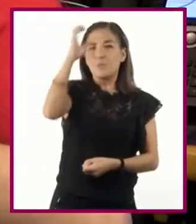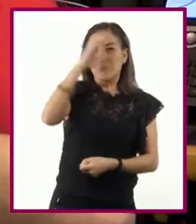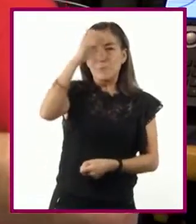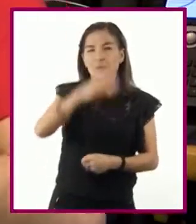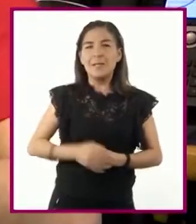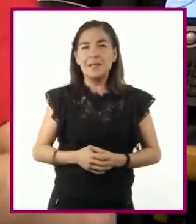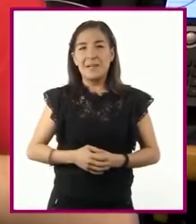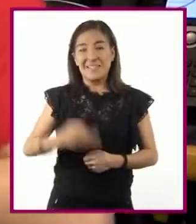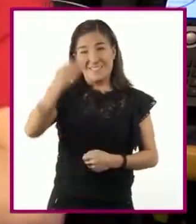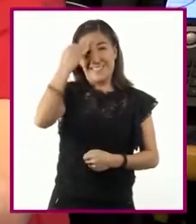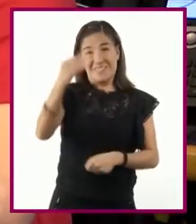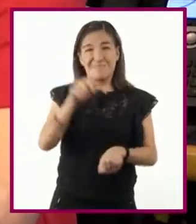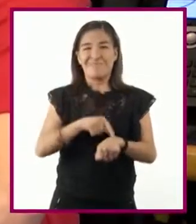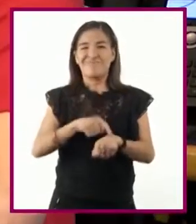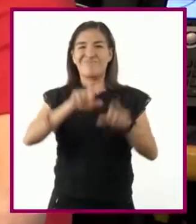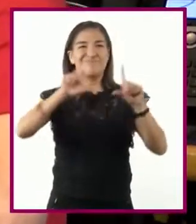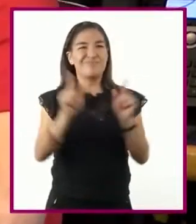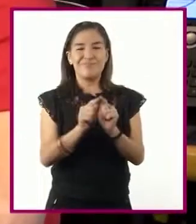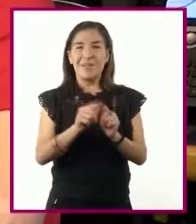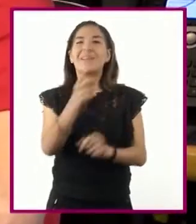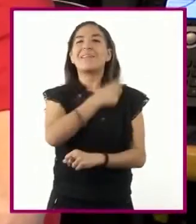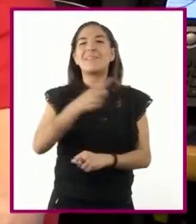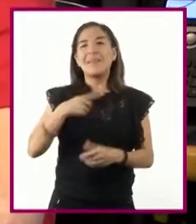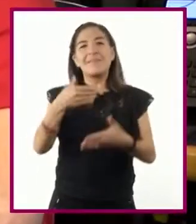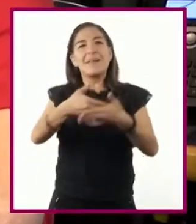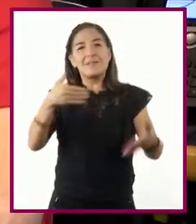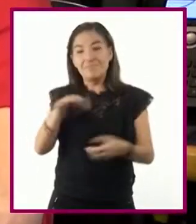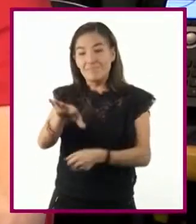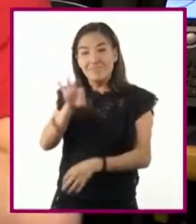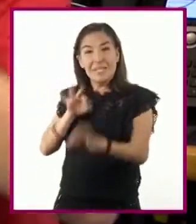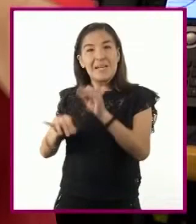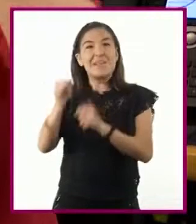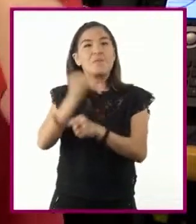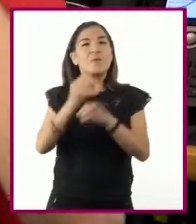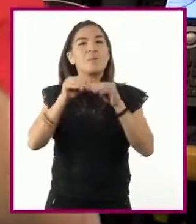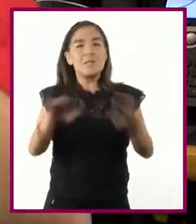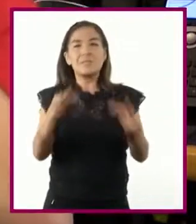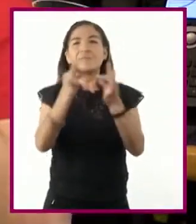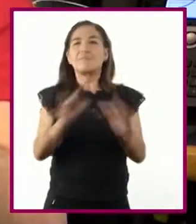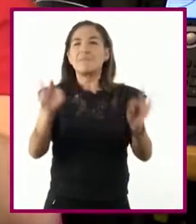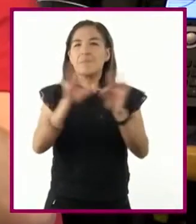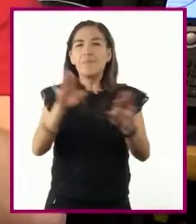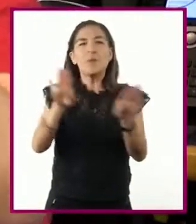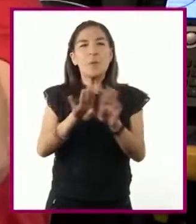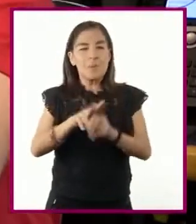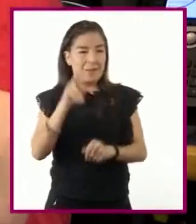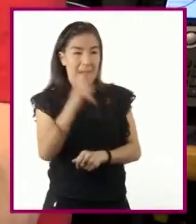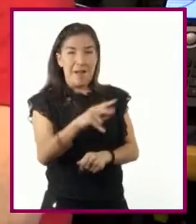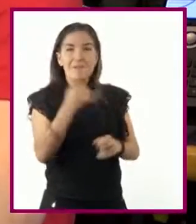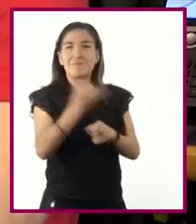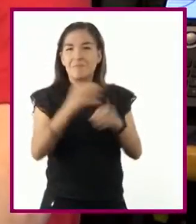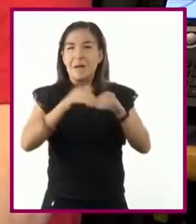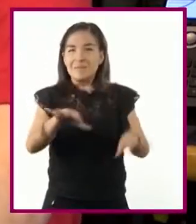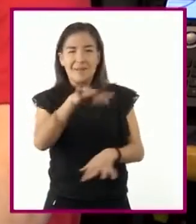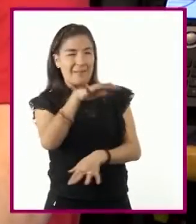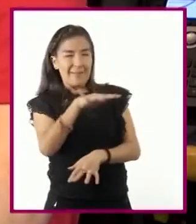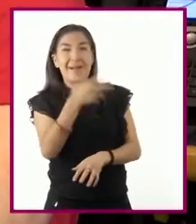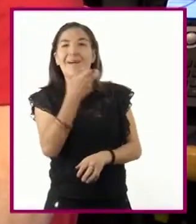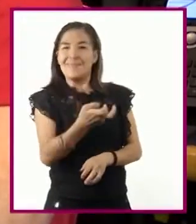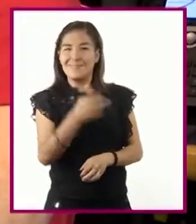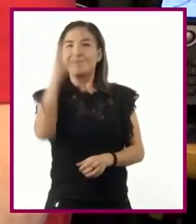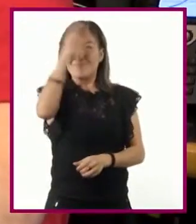tiempo es reducido, así es que debo también seleccionar solo lo más importante y atractivo de esas